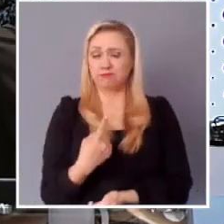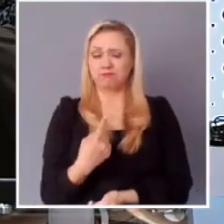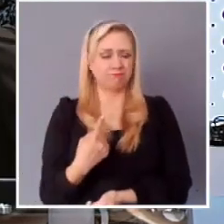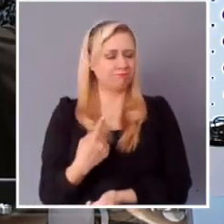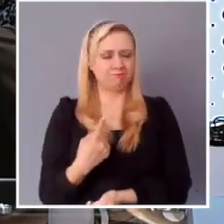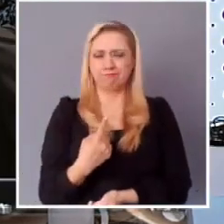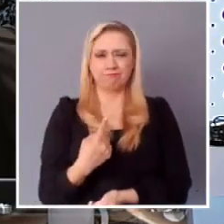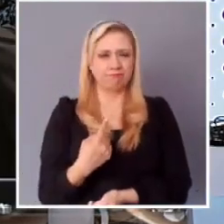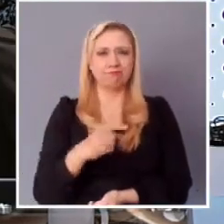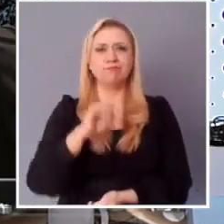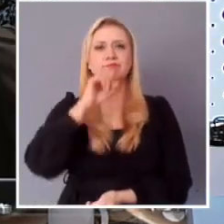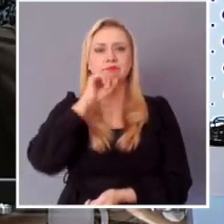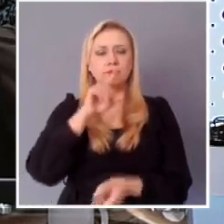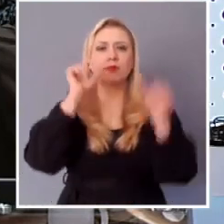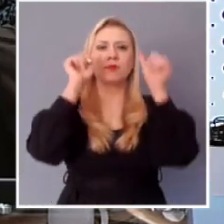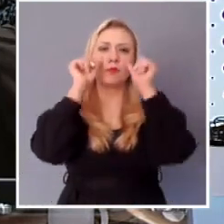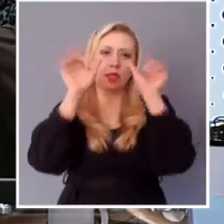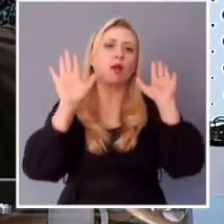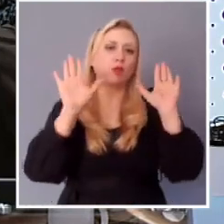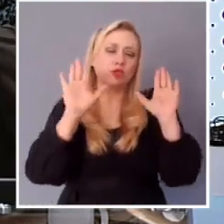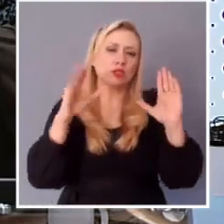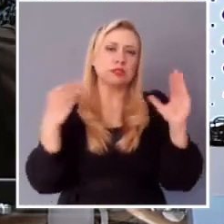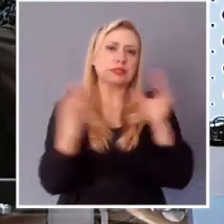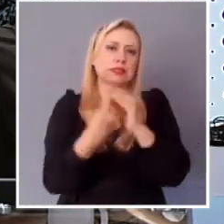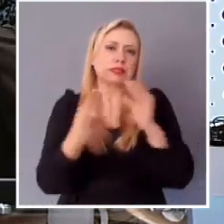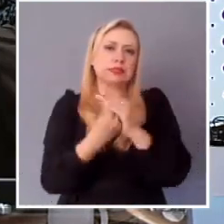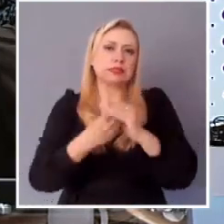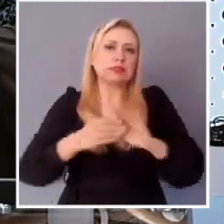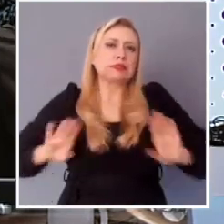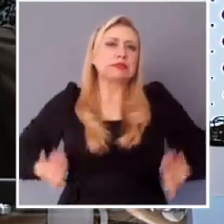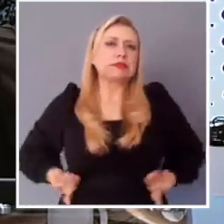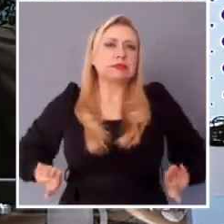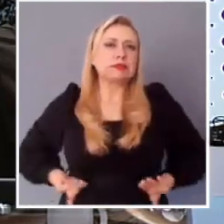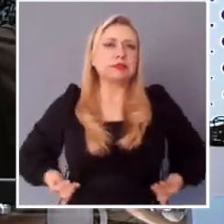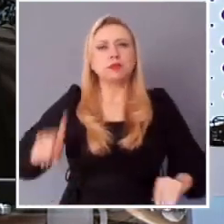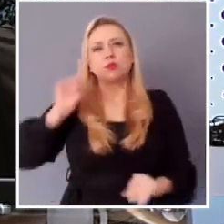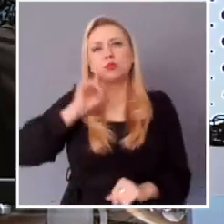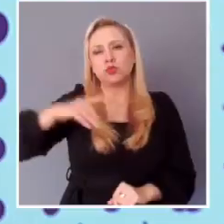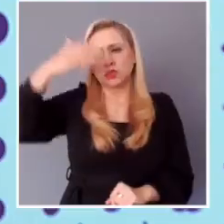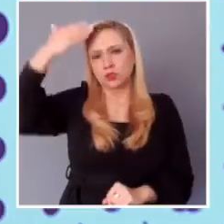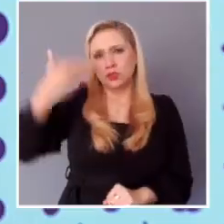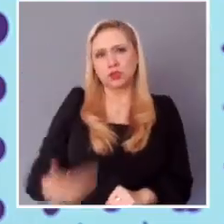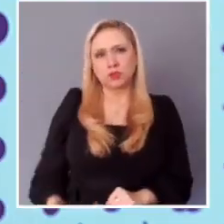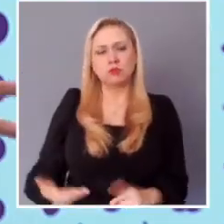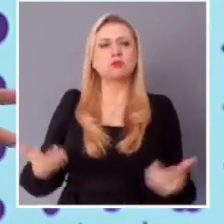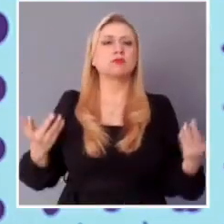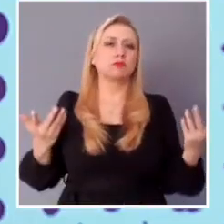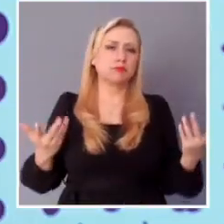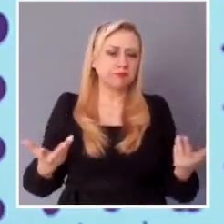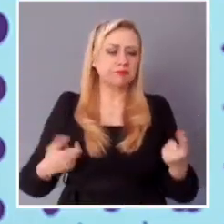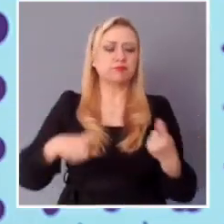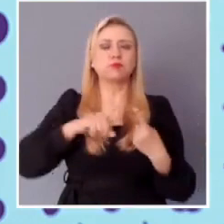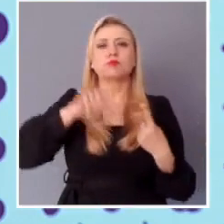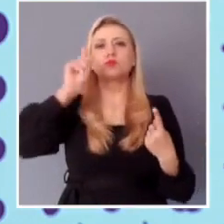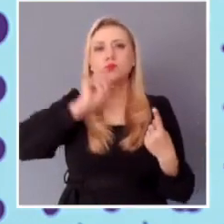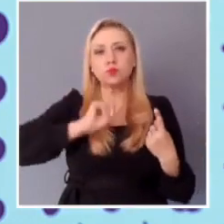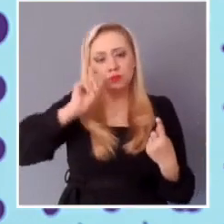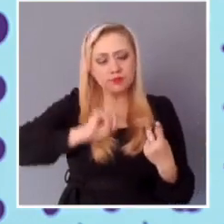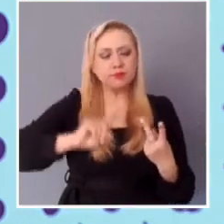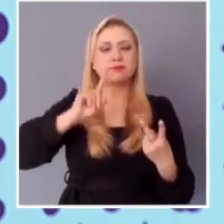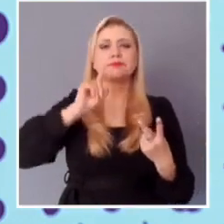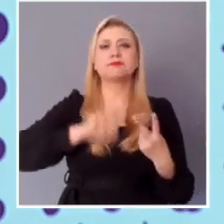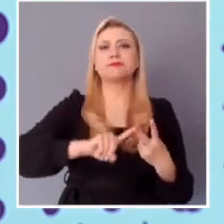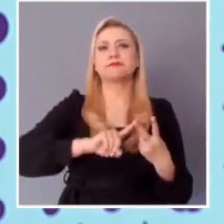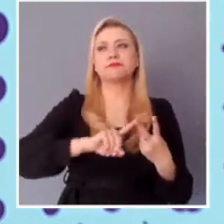también esta atención desde otros puntos, ¿no? Justamente por lo que comentaba desde la interseccionalidad, o sea, es por ser mujeres, muchas veces, pues, hablemos,